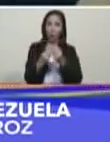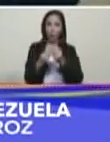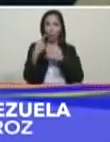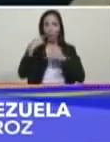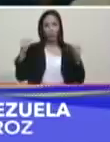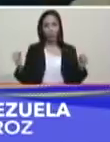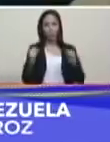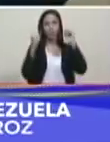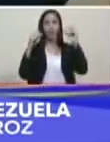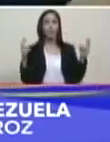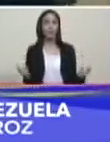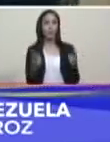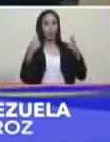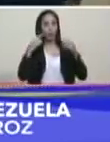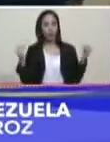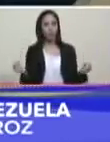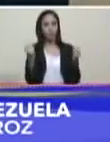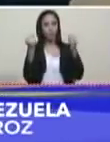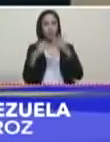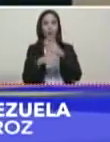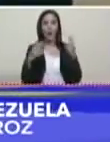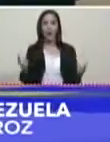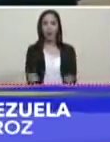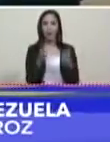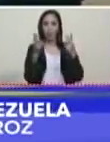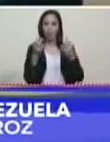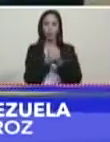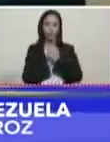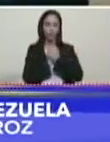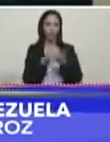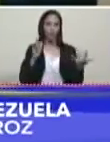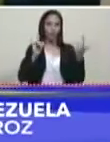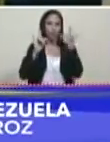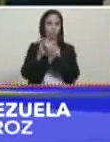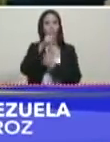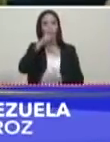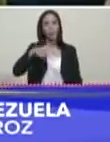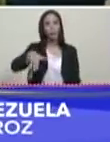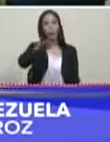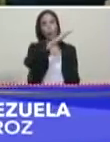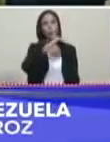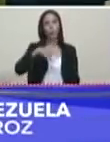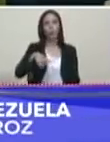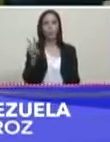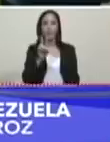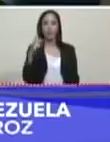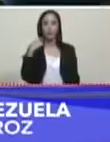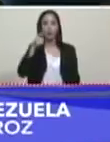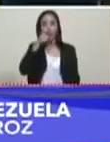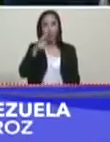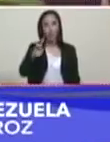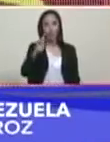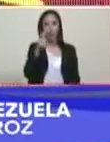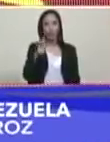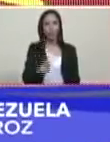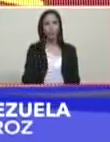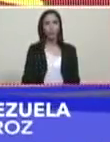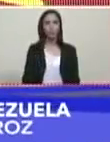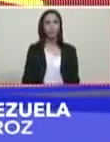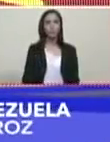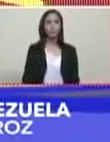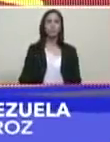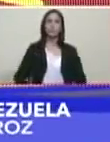victoria contundente a la revolución bolivariana. Cariño, presidente, y cariño a todo el pueblo de Venezuela, desde aquí, desde Guárico. Bueno, un